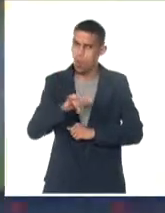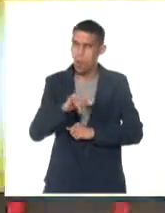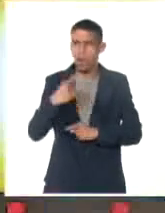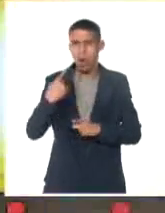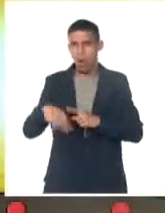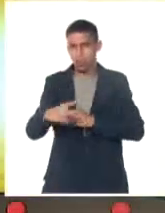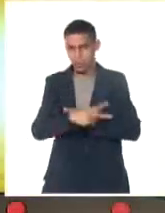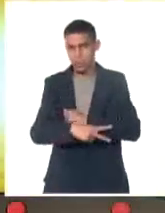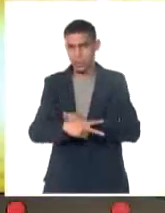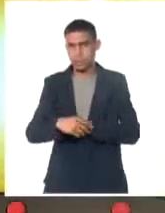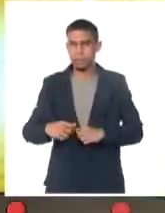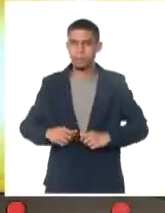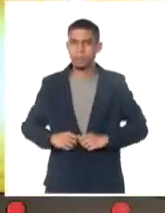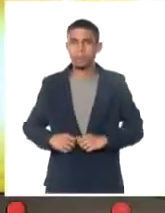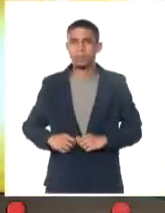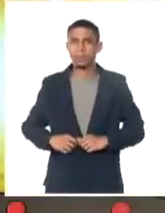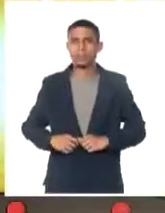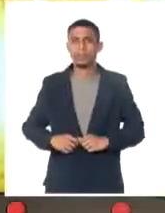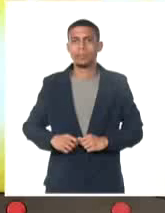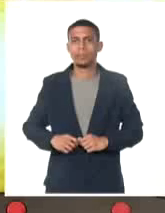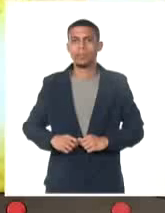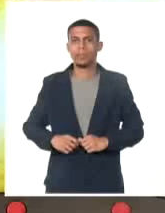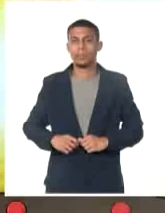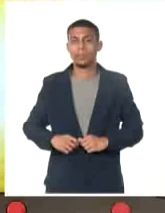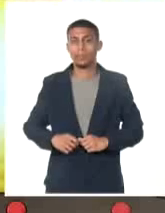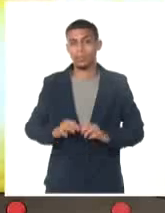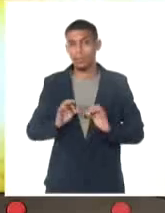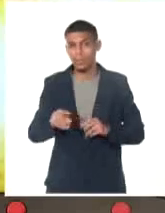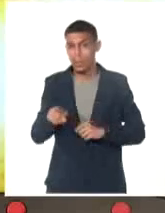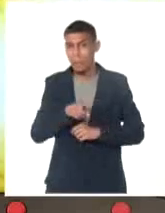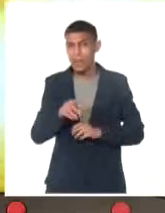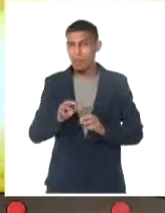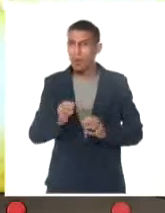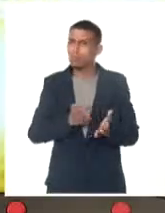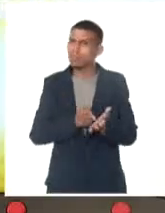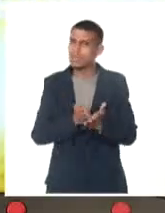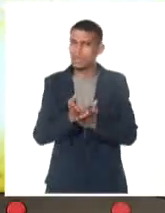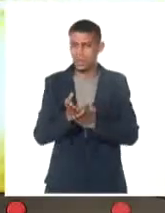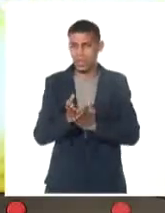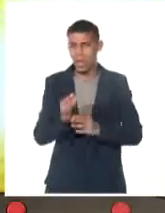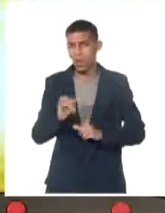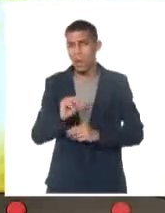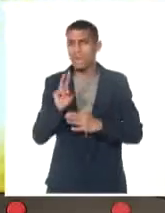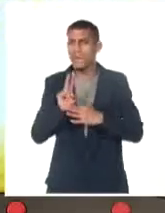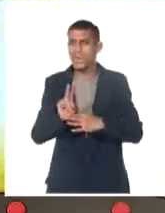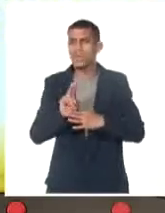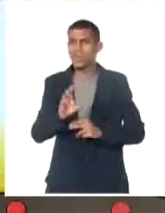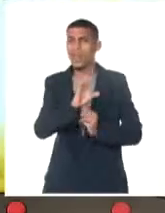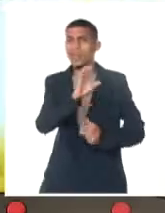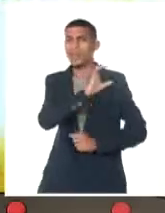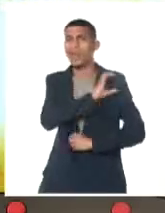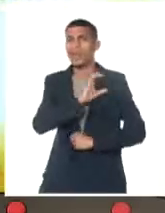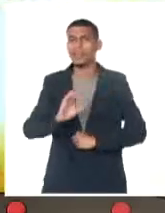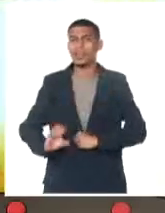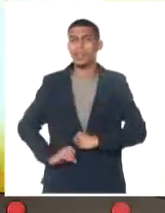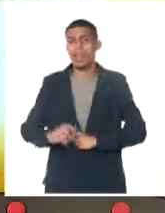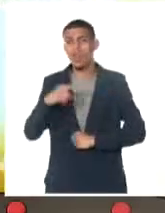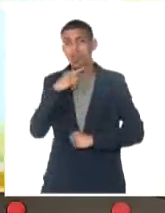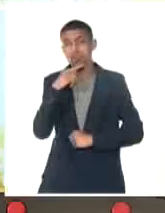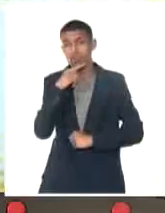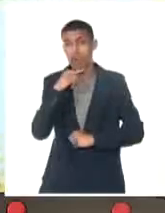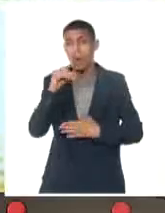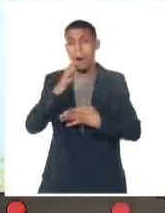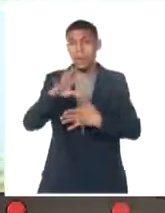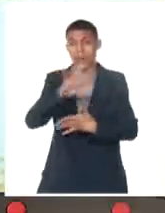Donetsk. Y a la par de estos acontecimientos, continúa la gira del canciller ruso Sergei Lavrov por América Latina. Hoy